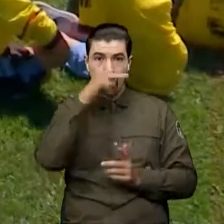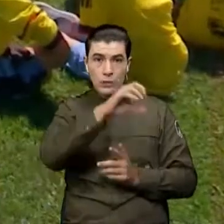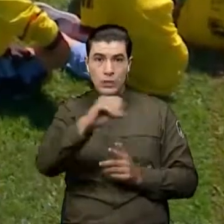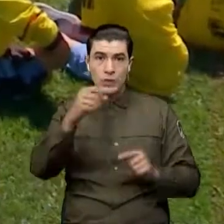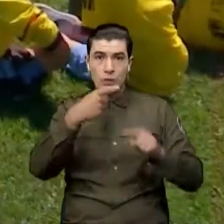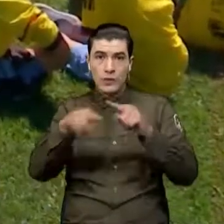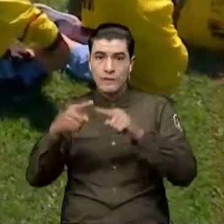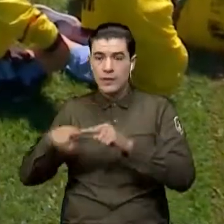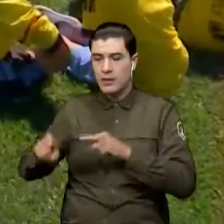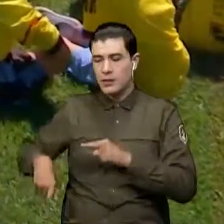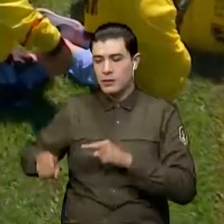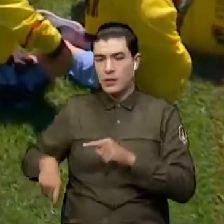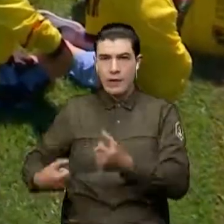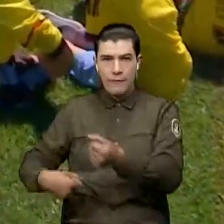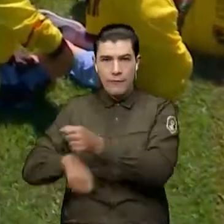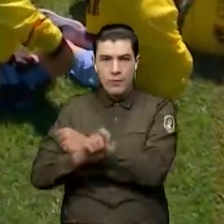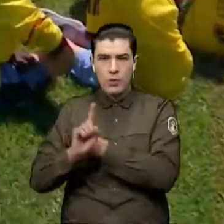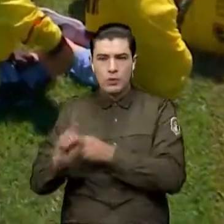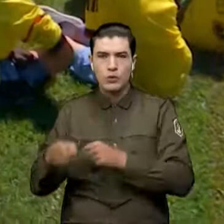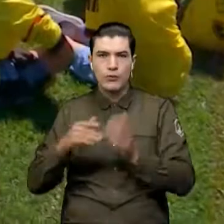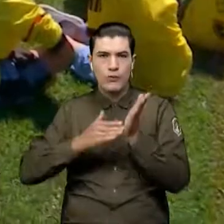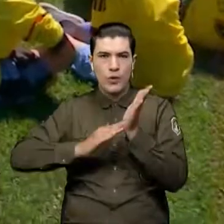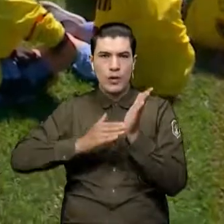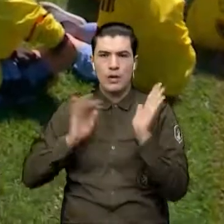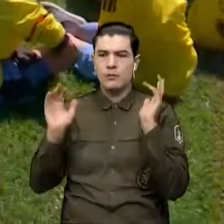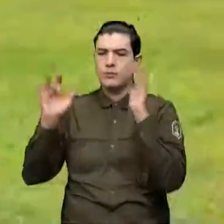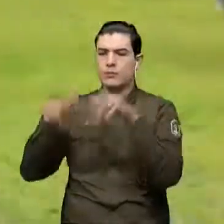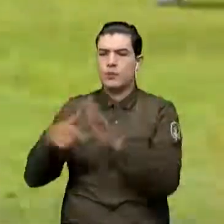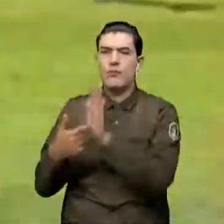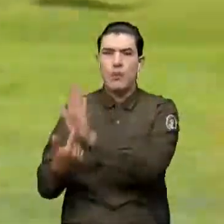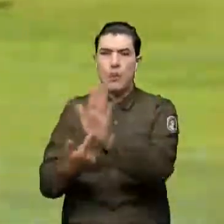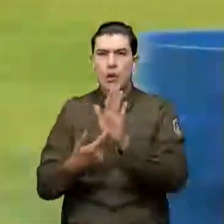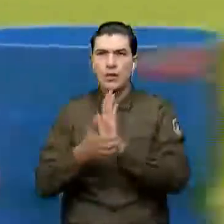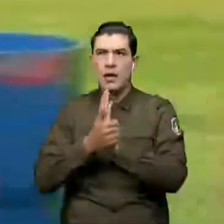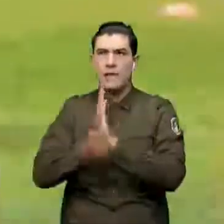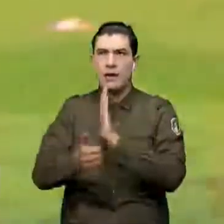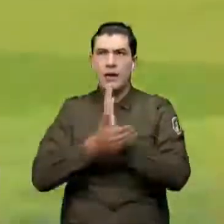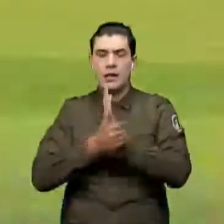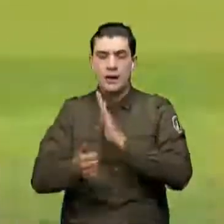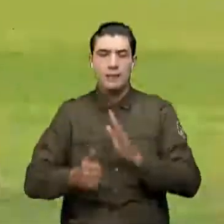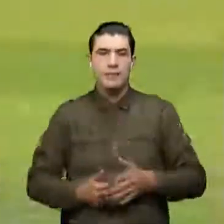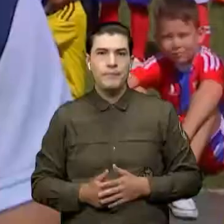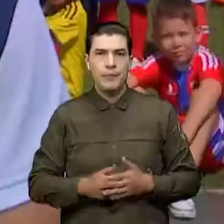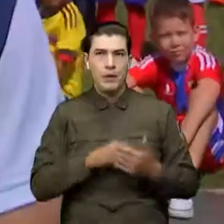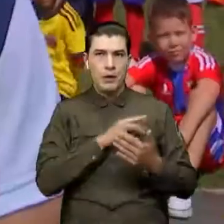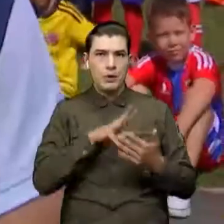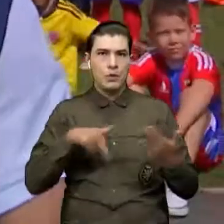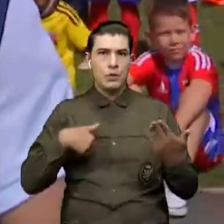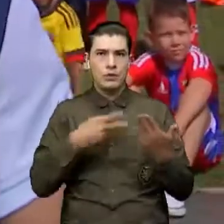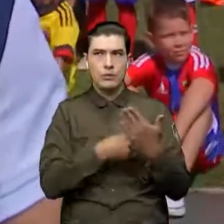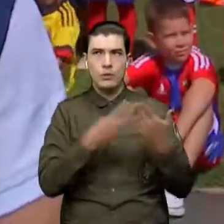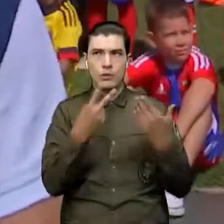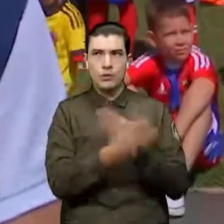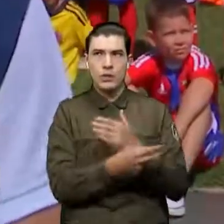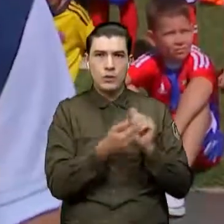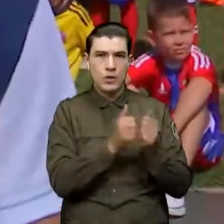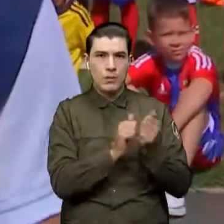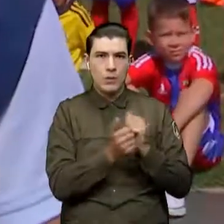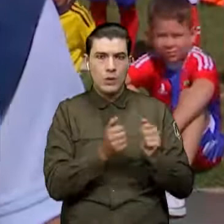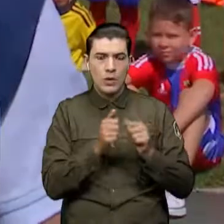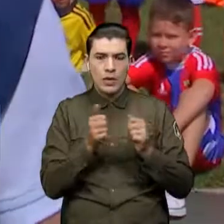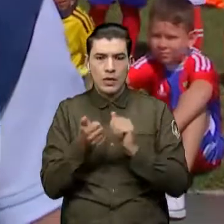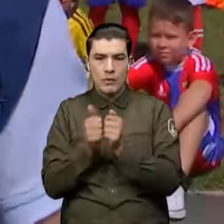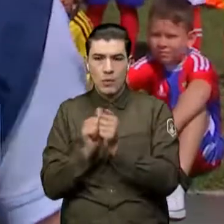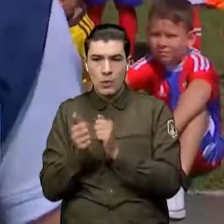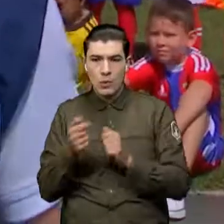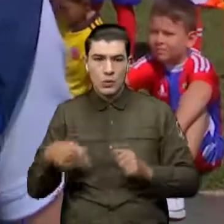distintas escuelas de fútbol de floridablanca se reunieron para mostrar todo su talento en el marco de nuestro proyecto del deporte de acercar el deporte a los barrios